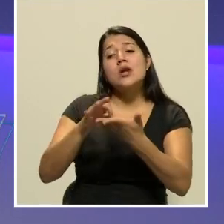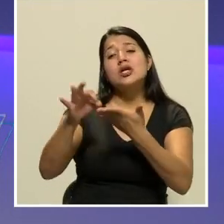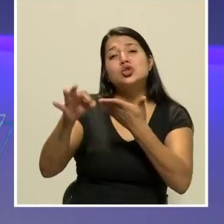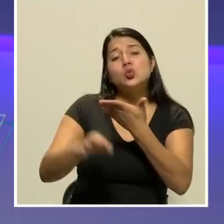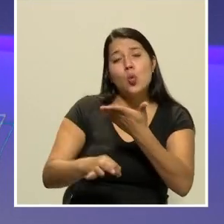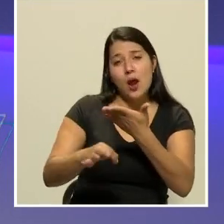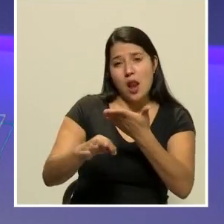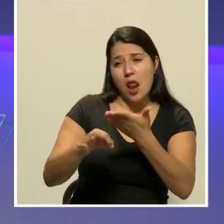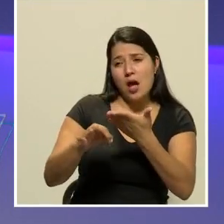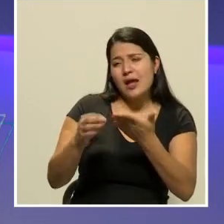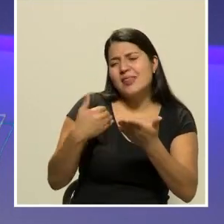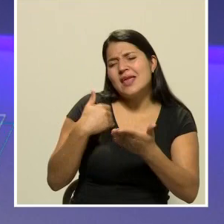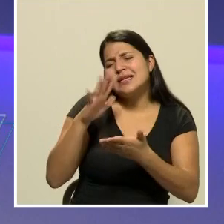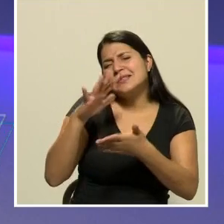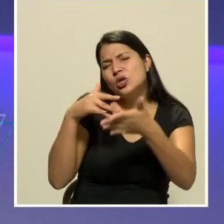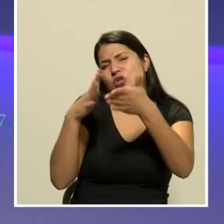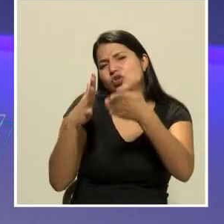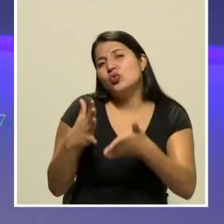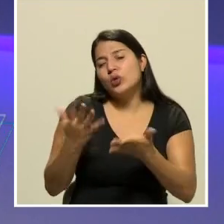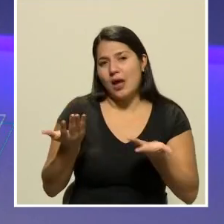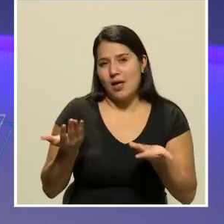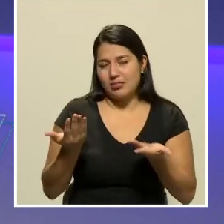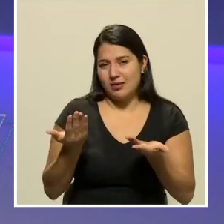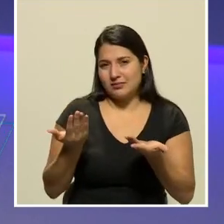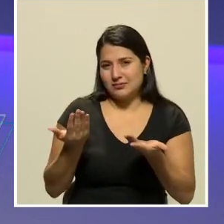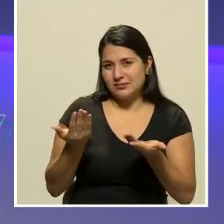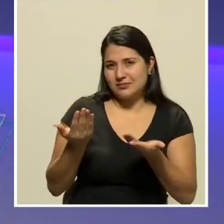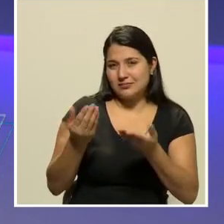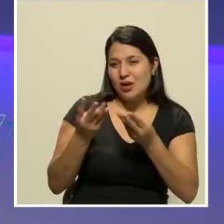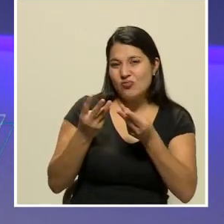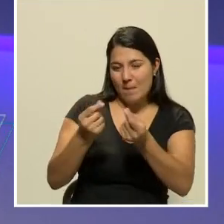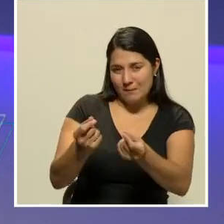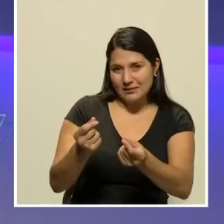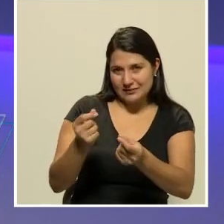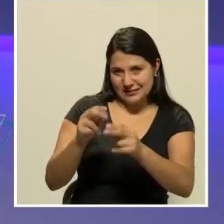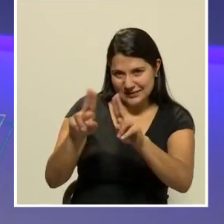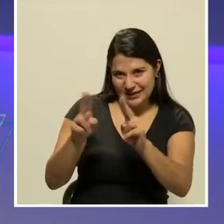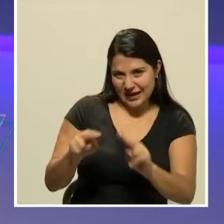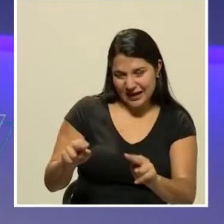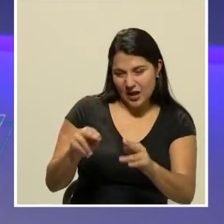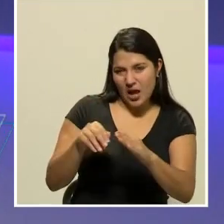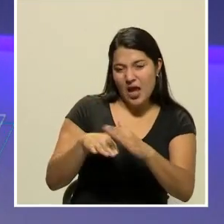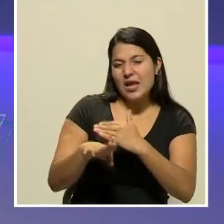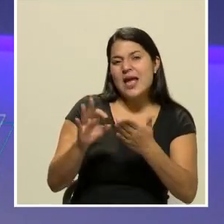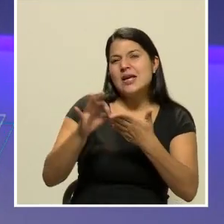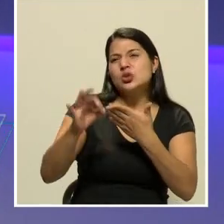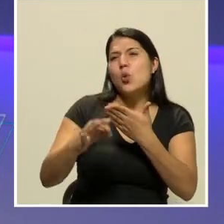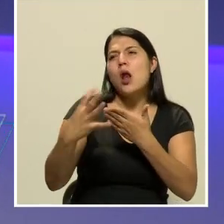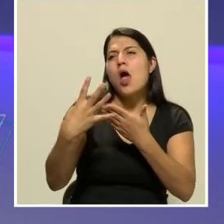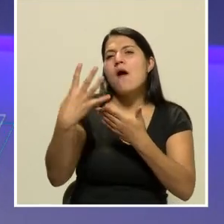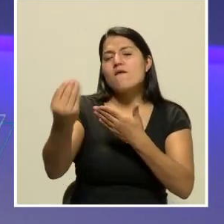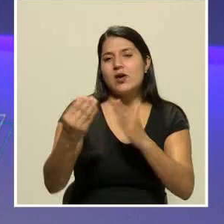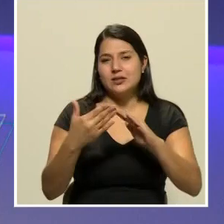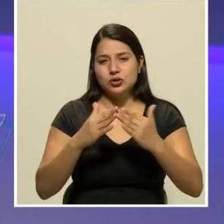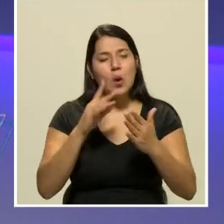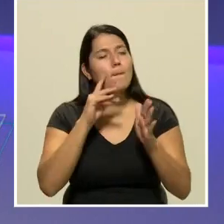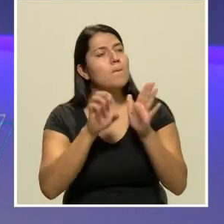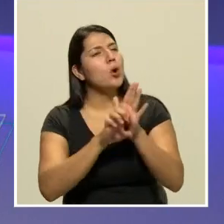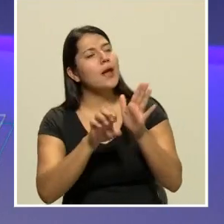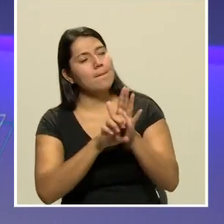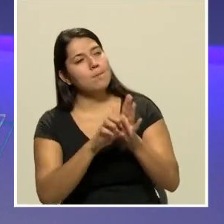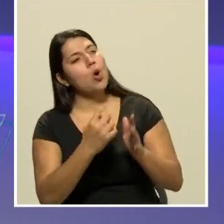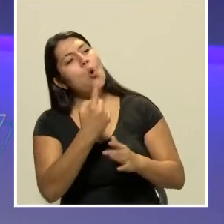5 estudiantes. ¿Cuál es el ancho de banda, por ejemplo, para una escuela rural como